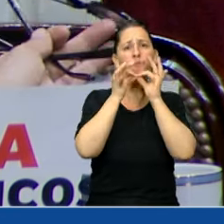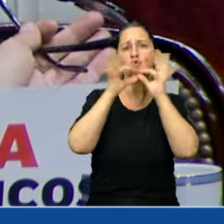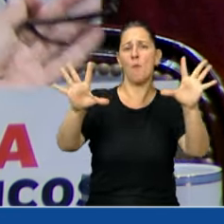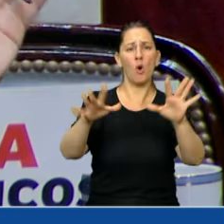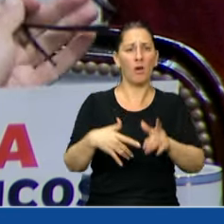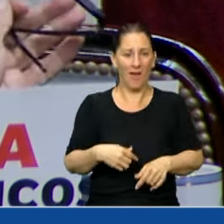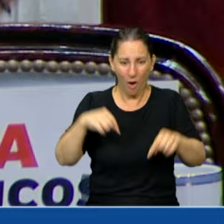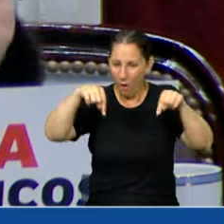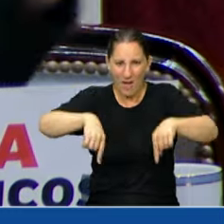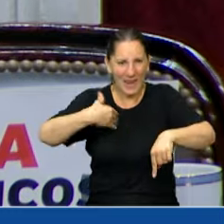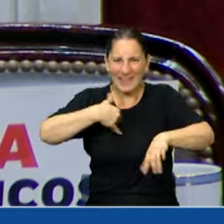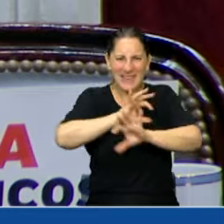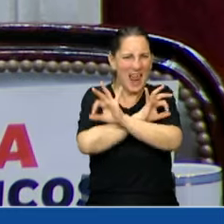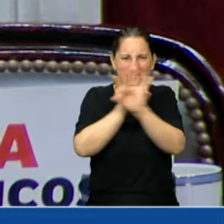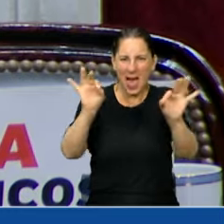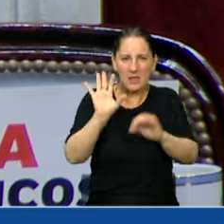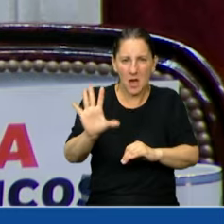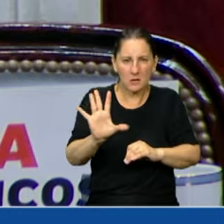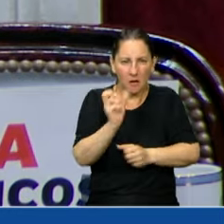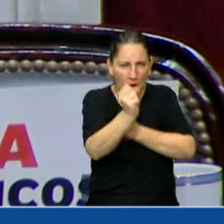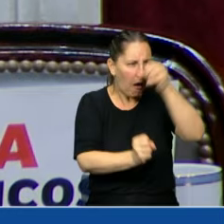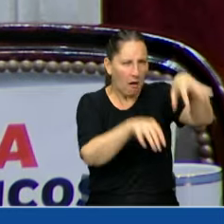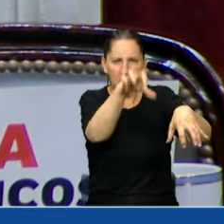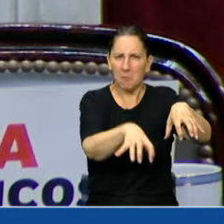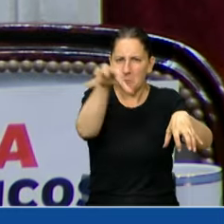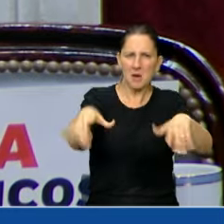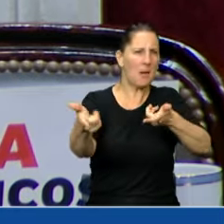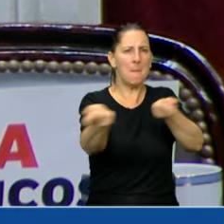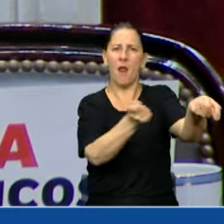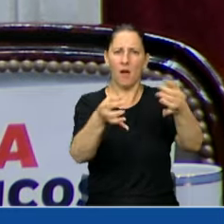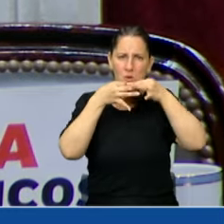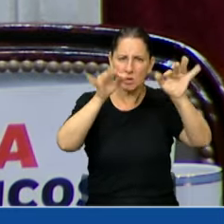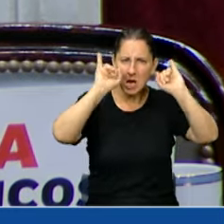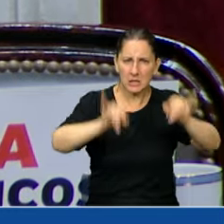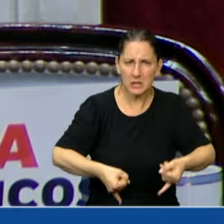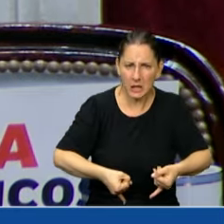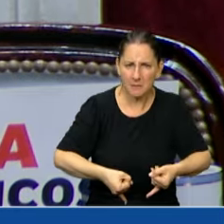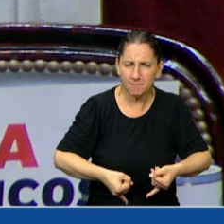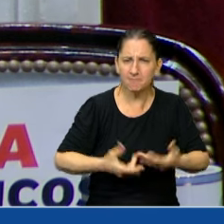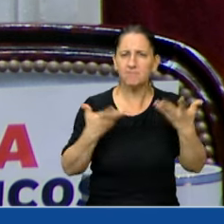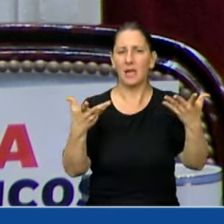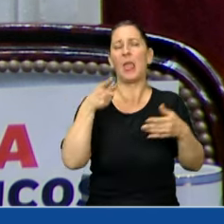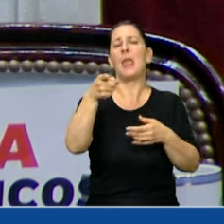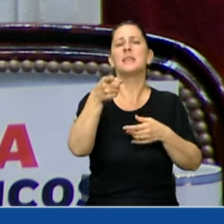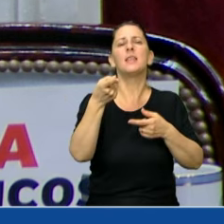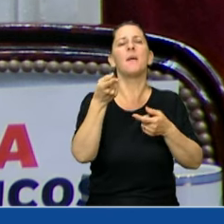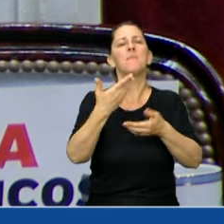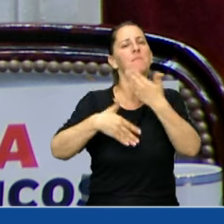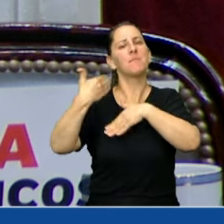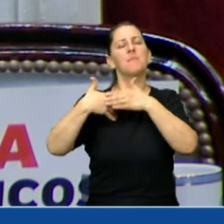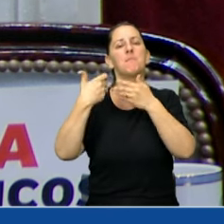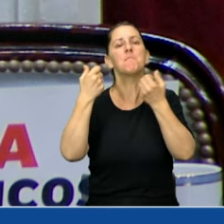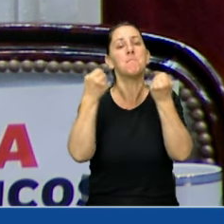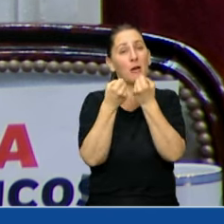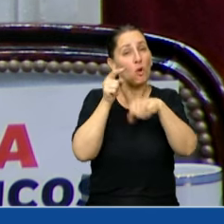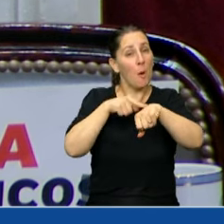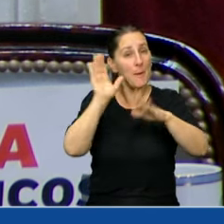nadie hoy en este país sin embargo disponibilidad libre para hacer lo que les venga en gana es la revición del pacto que bajo